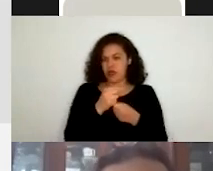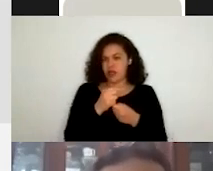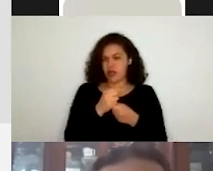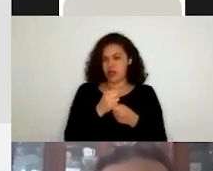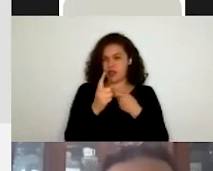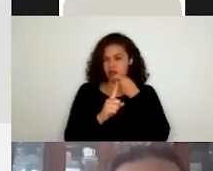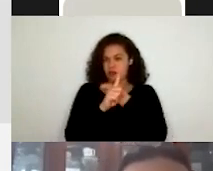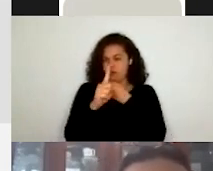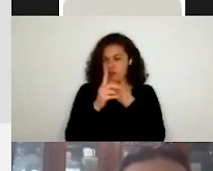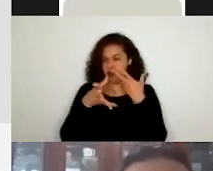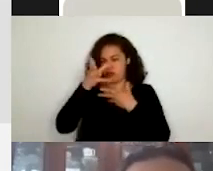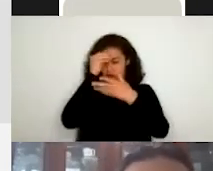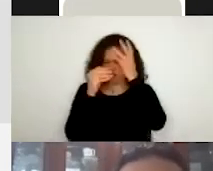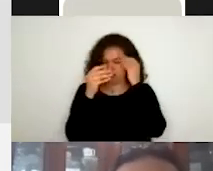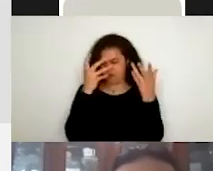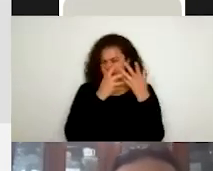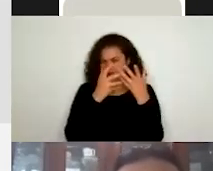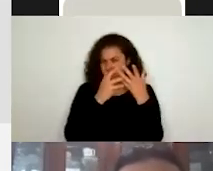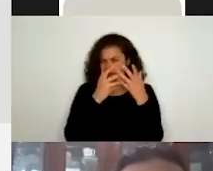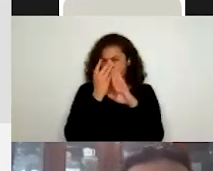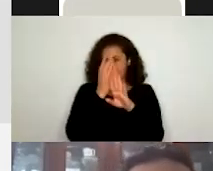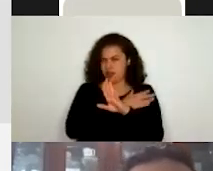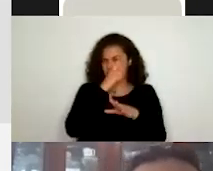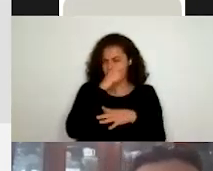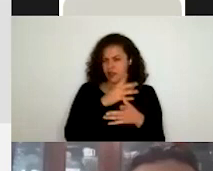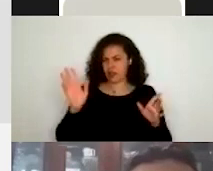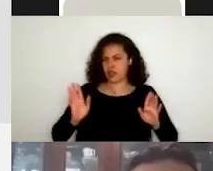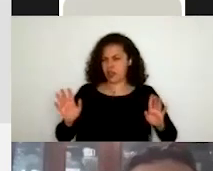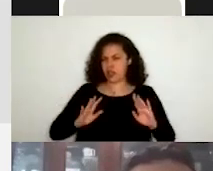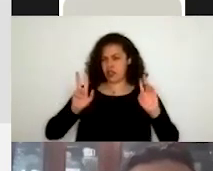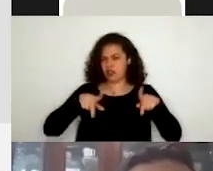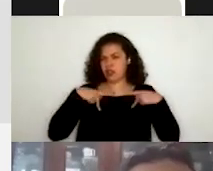adverso en condiciones previamente vulnerables.